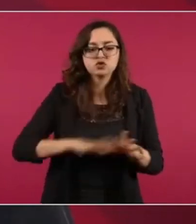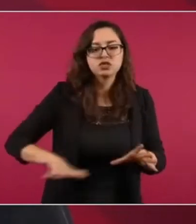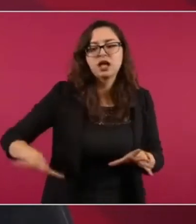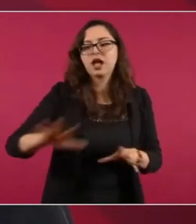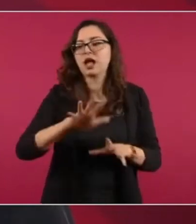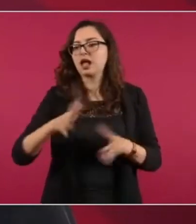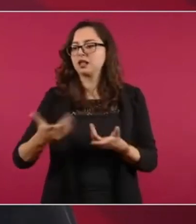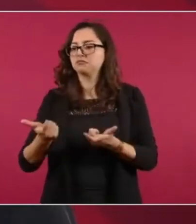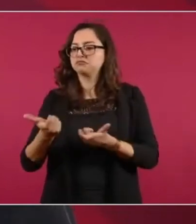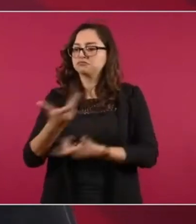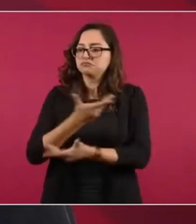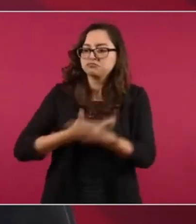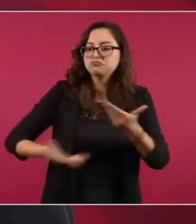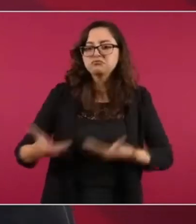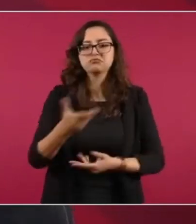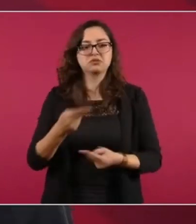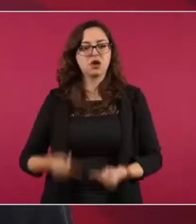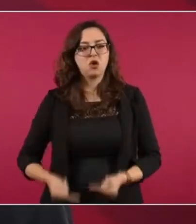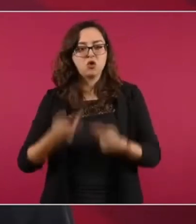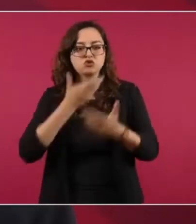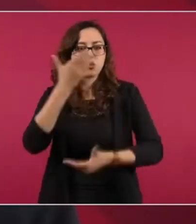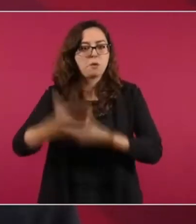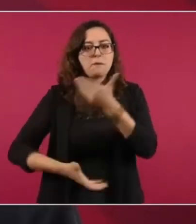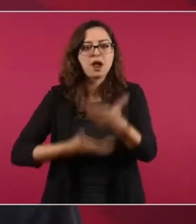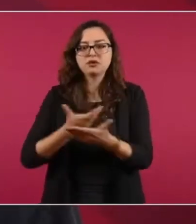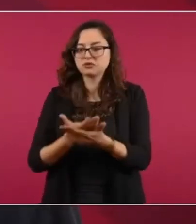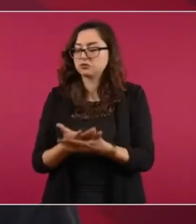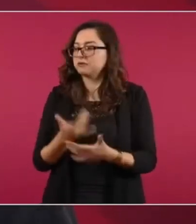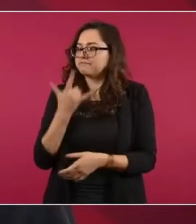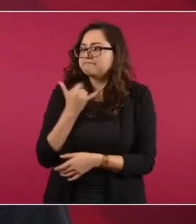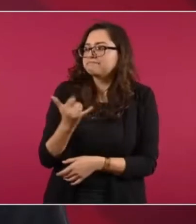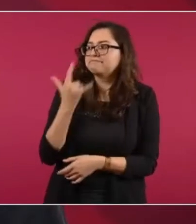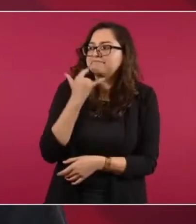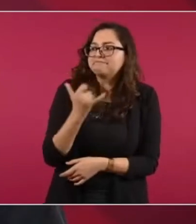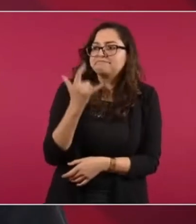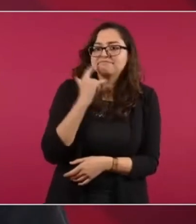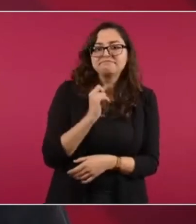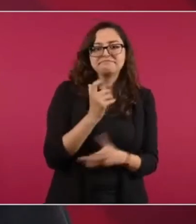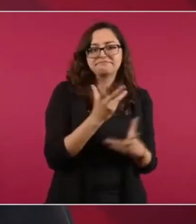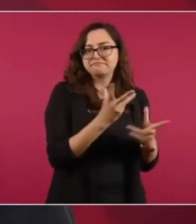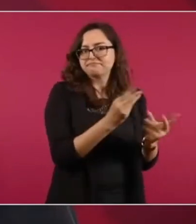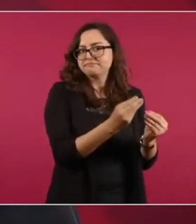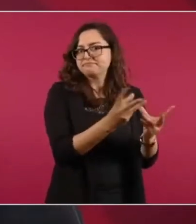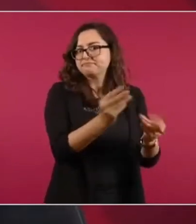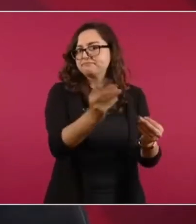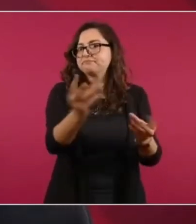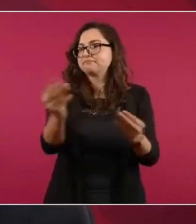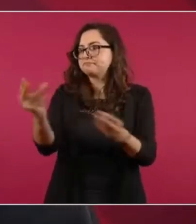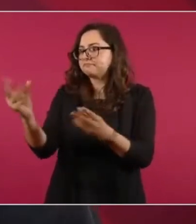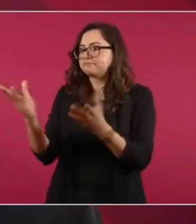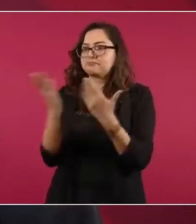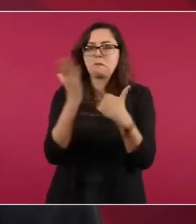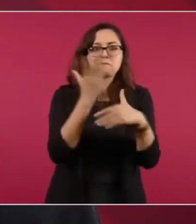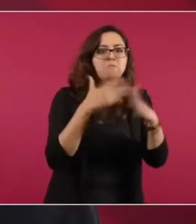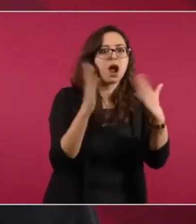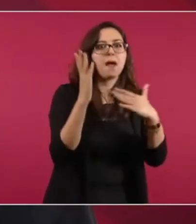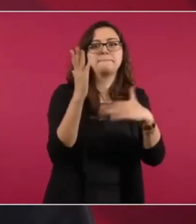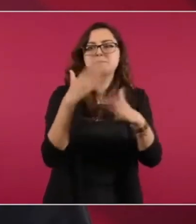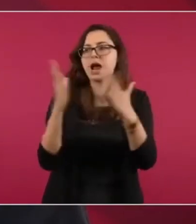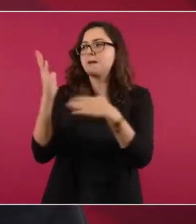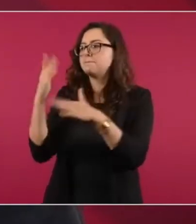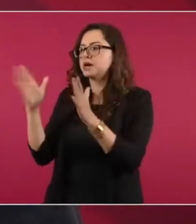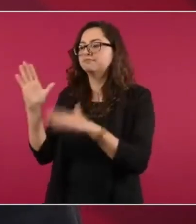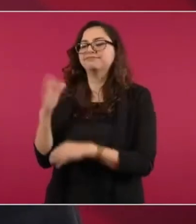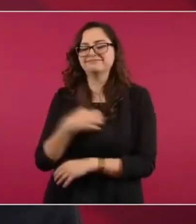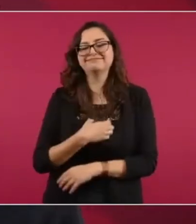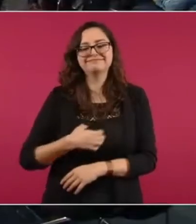sociales, comerciales, en el país y en el mundo. Entonces, sí, estamos